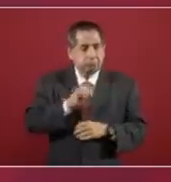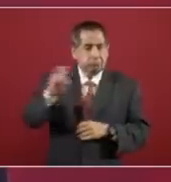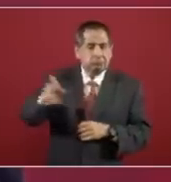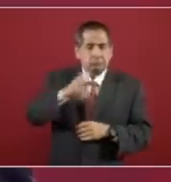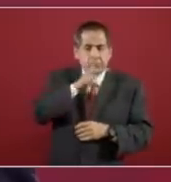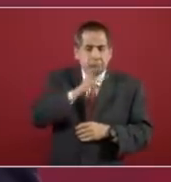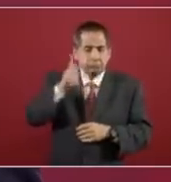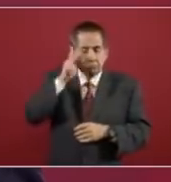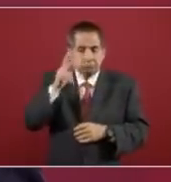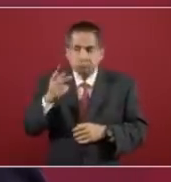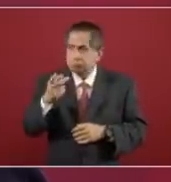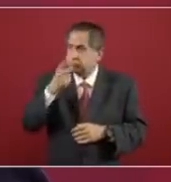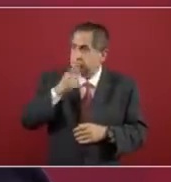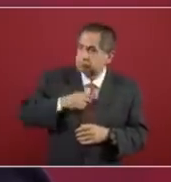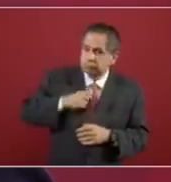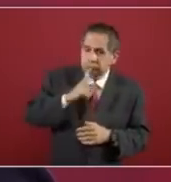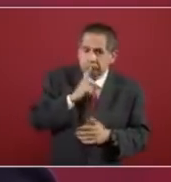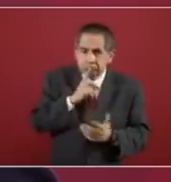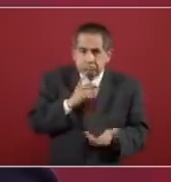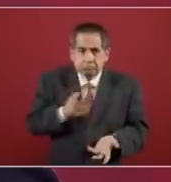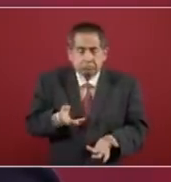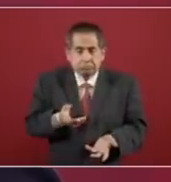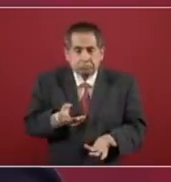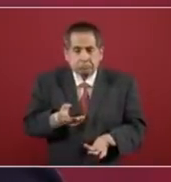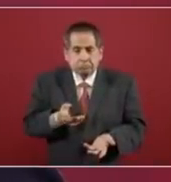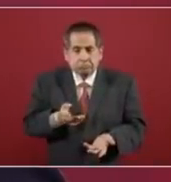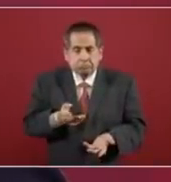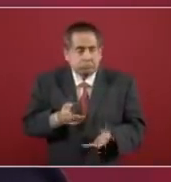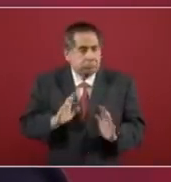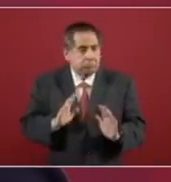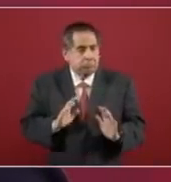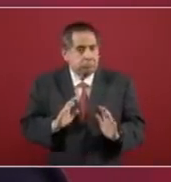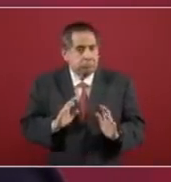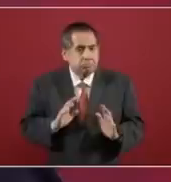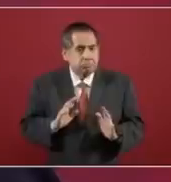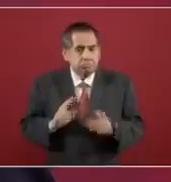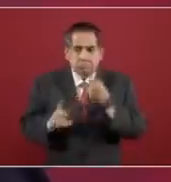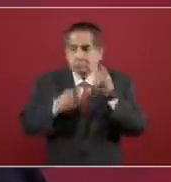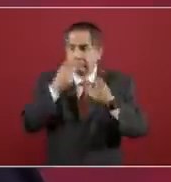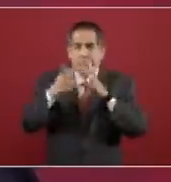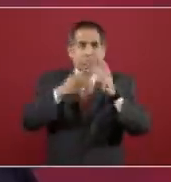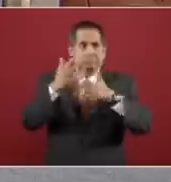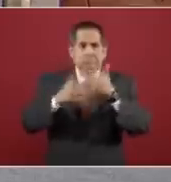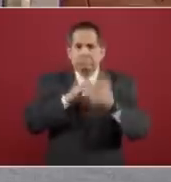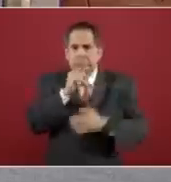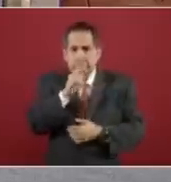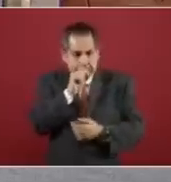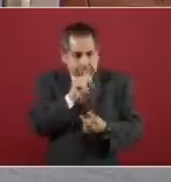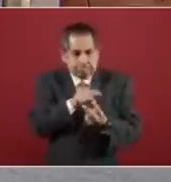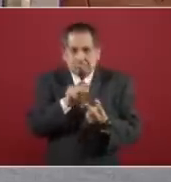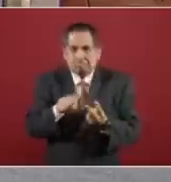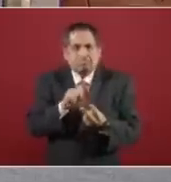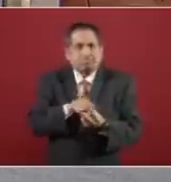y no hubo este la misma polémica